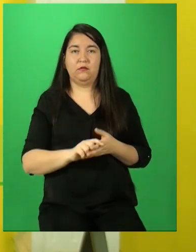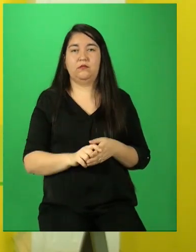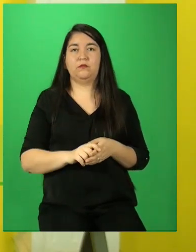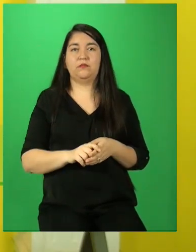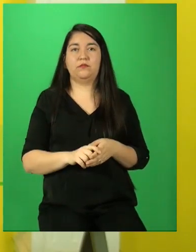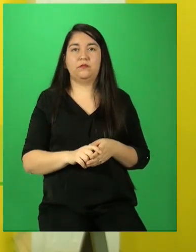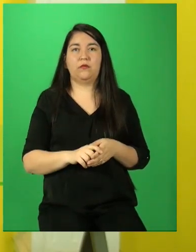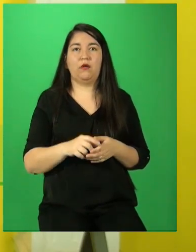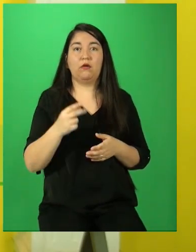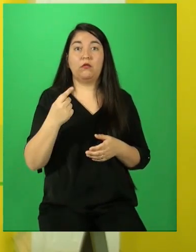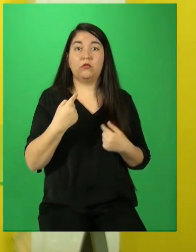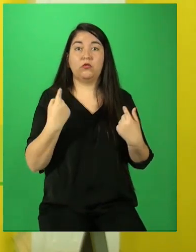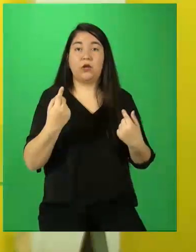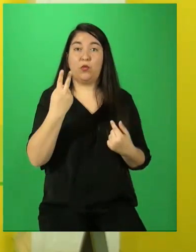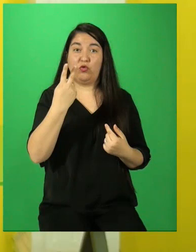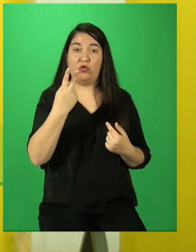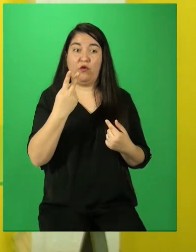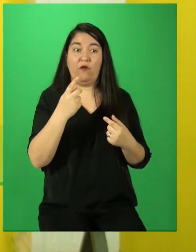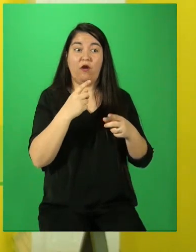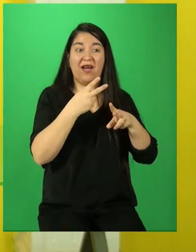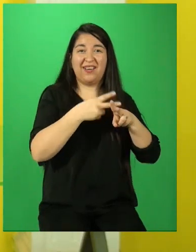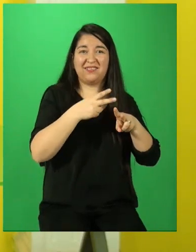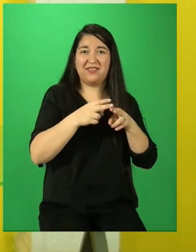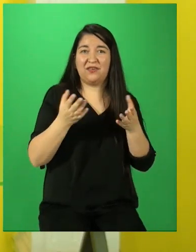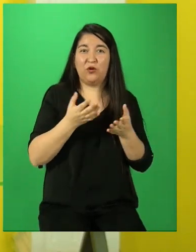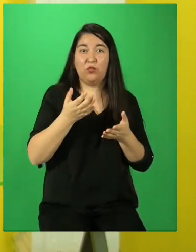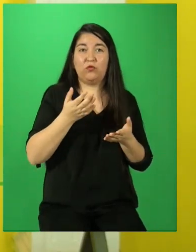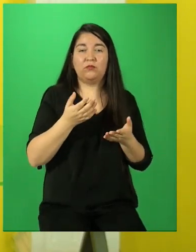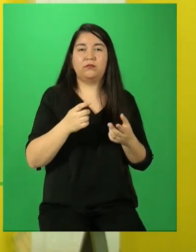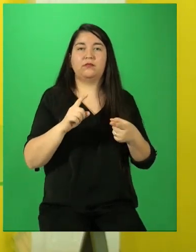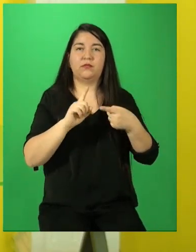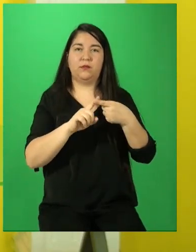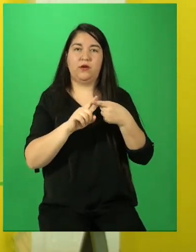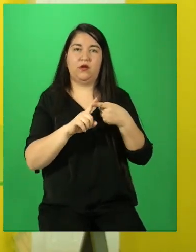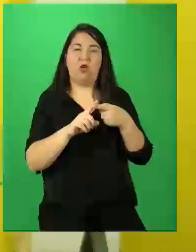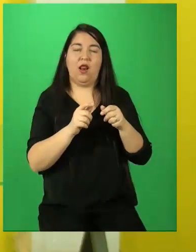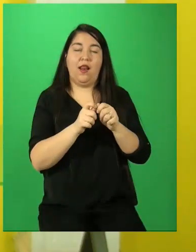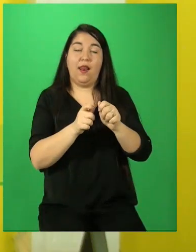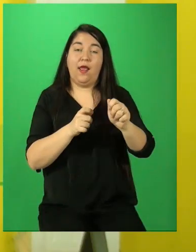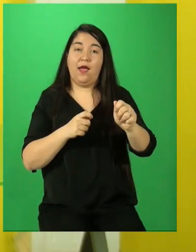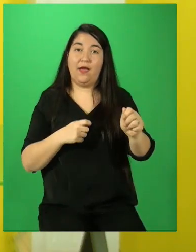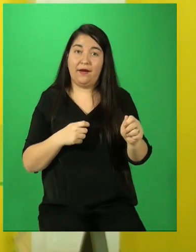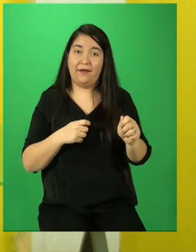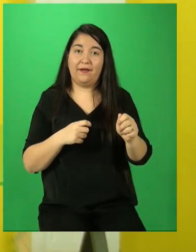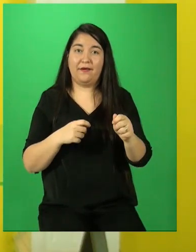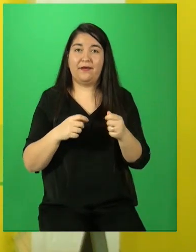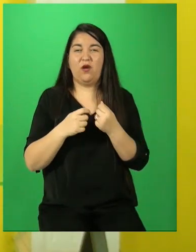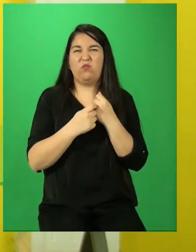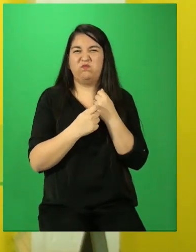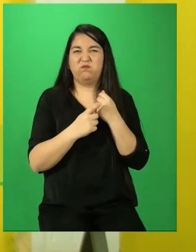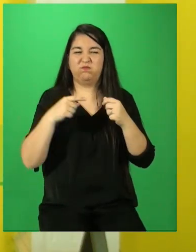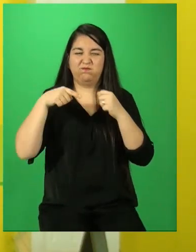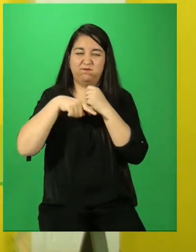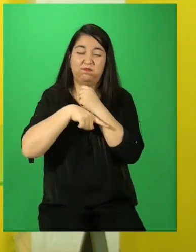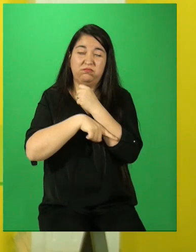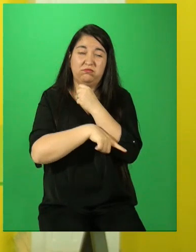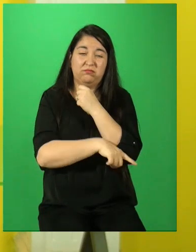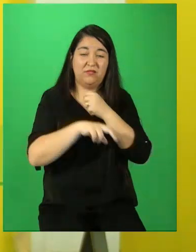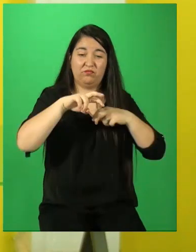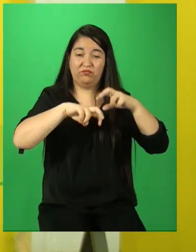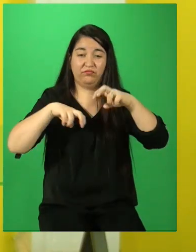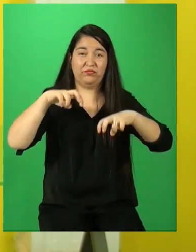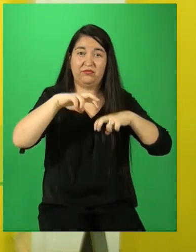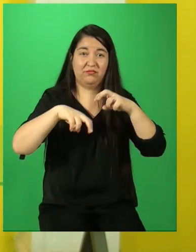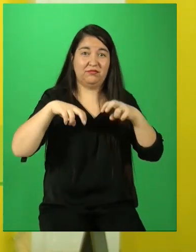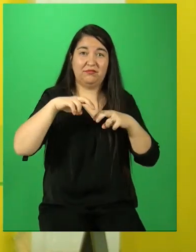dos fórmulas para poder calcular la molaridad. Una que es más extendida, que tiene todos los componentes